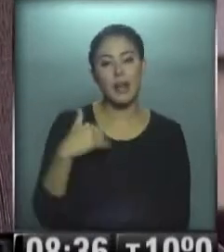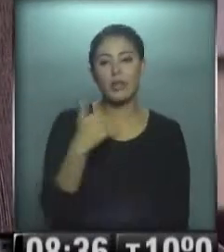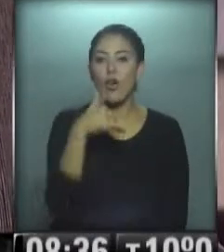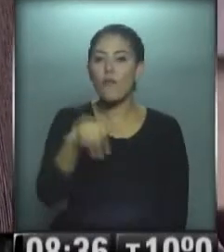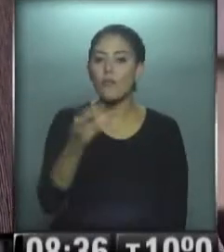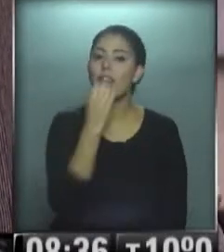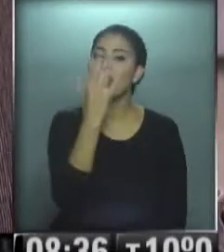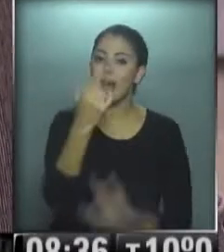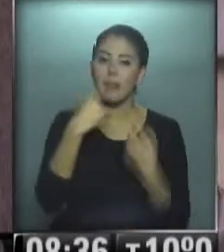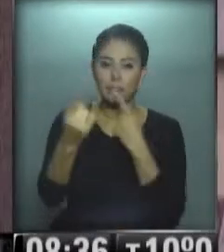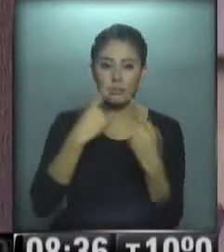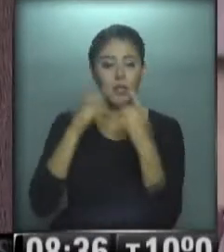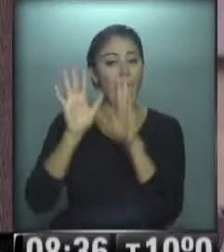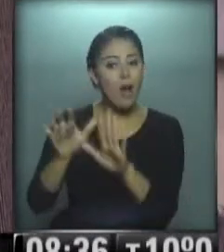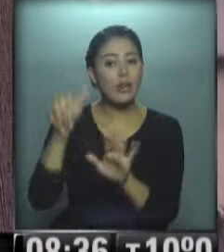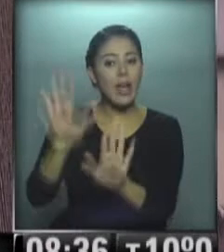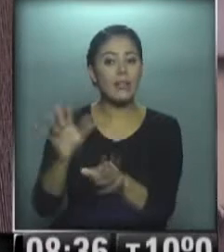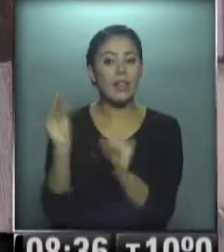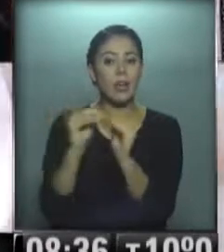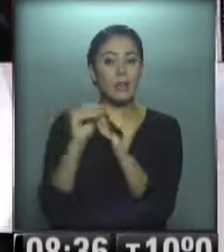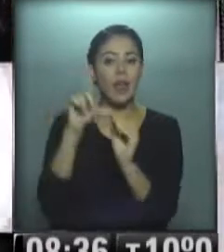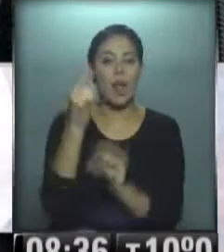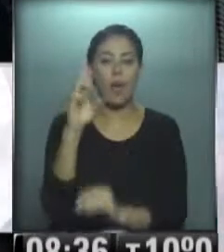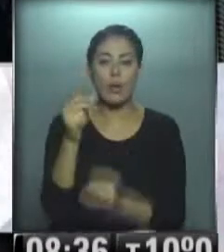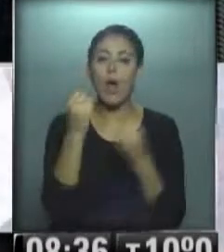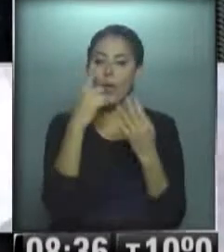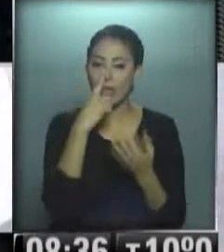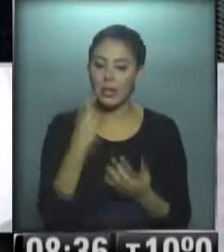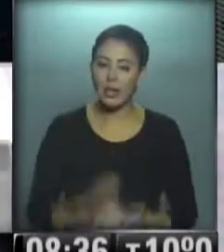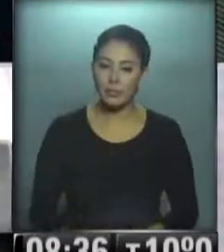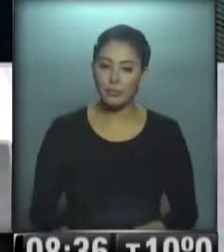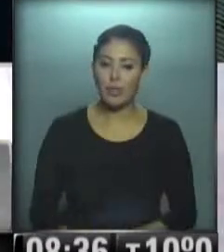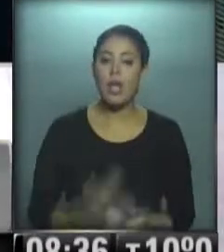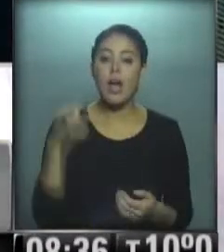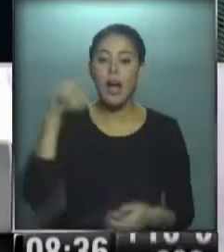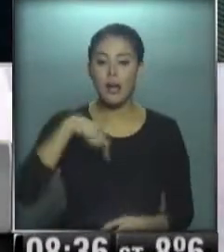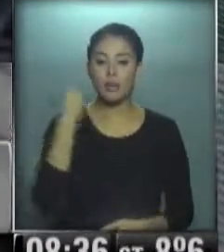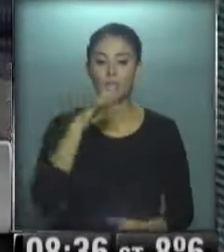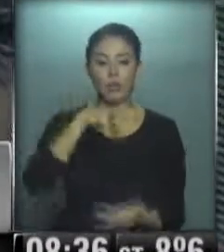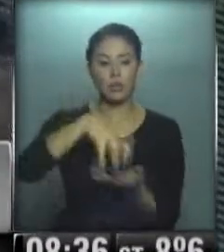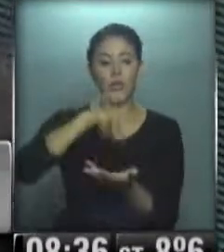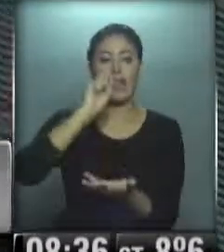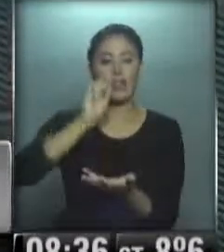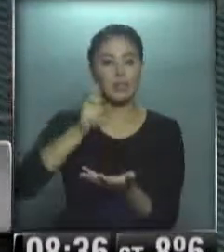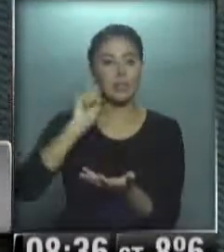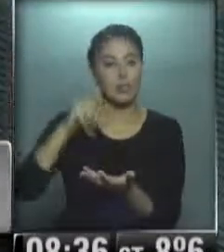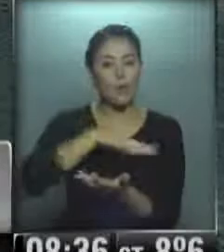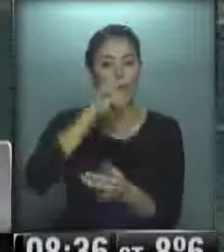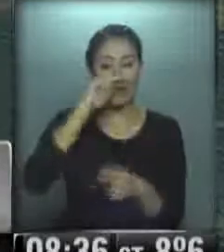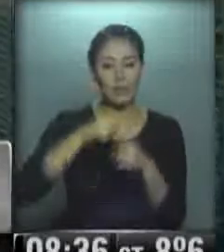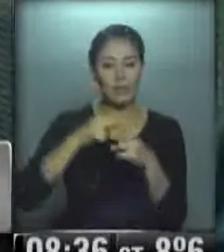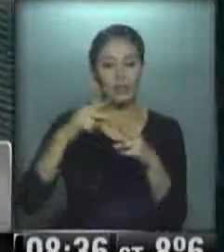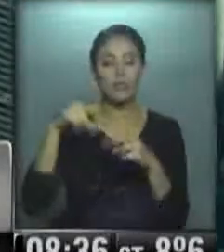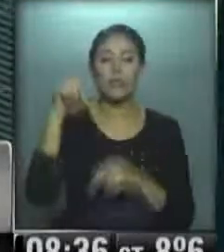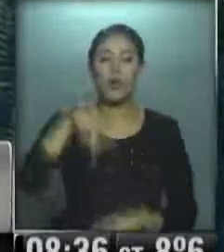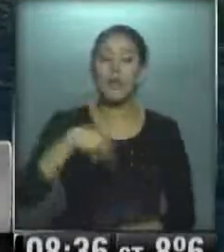declaración indagatoria así se encuentra el aura mayor que el aura buen día para vos alejandro ahora aquí en los tribunales de retiro comodoro py 2.002 te